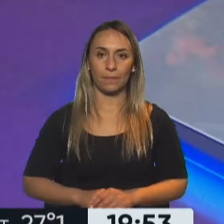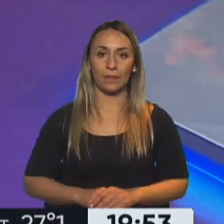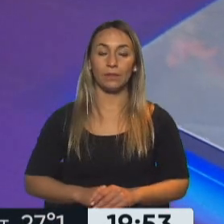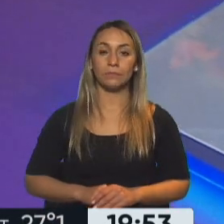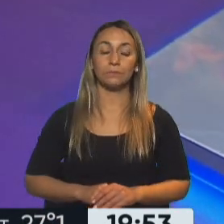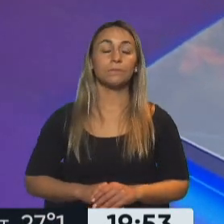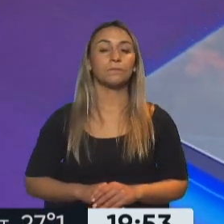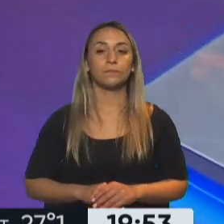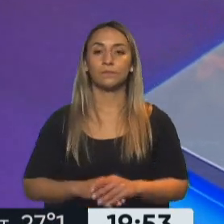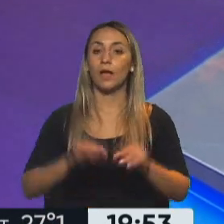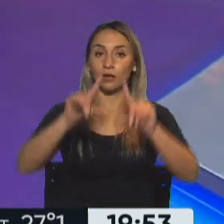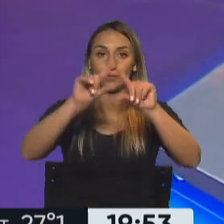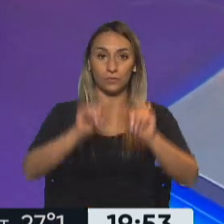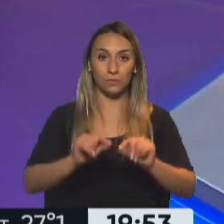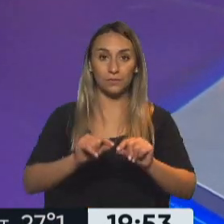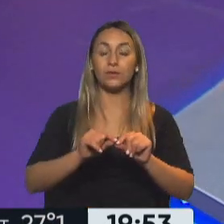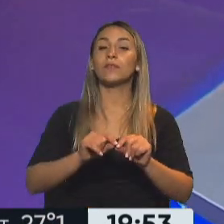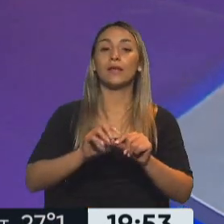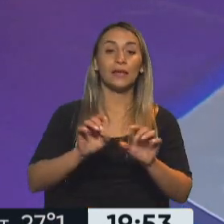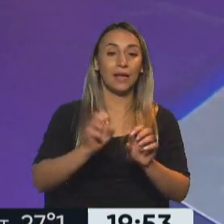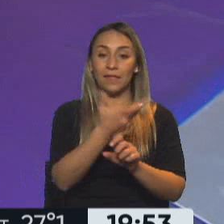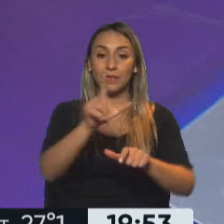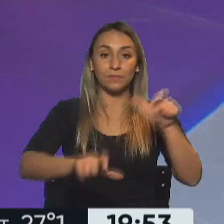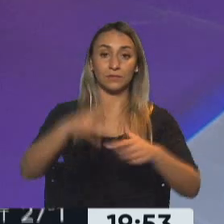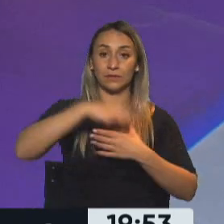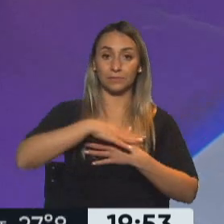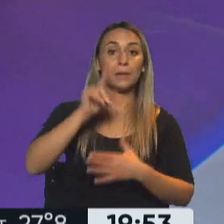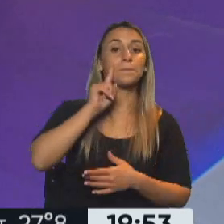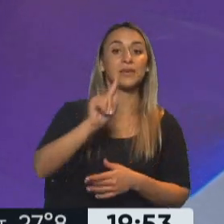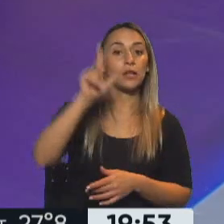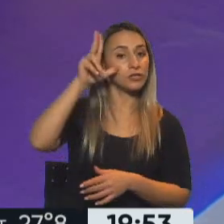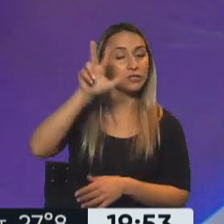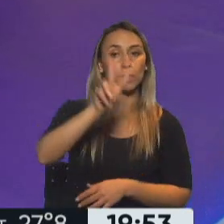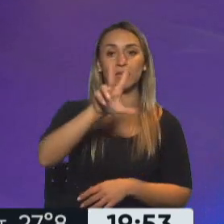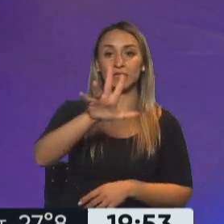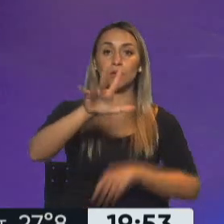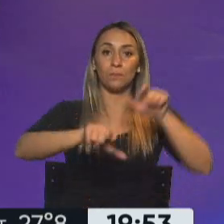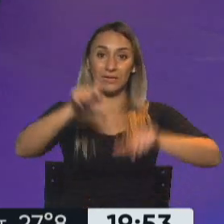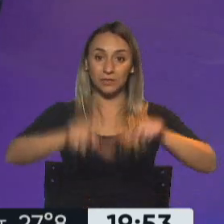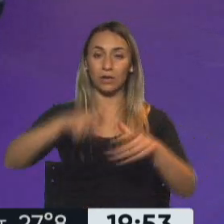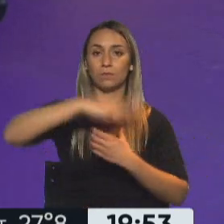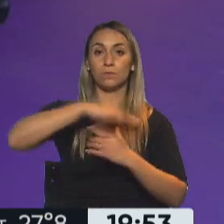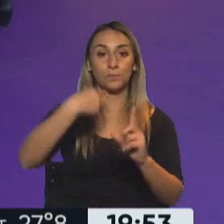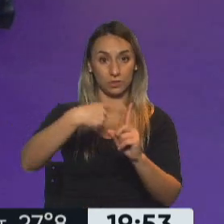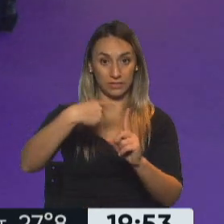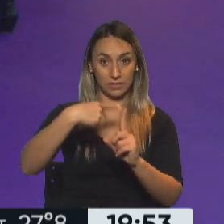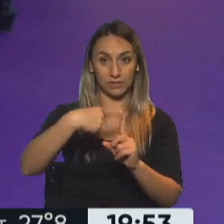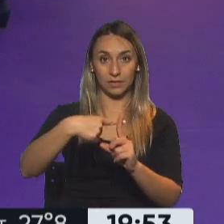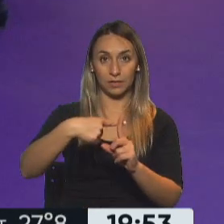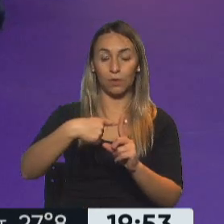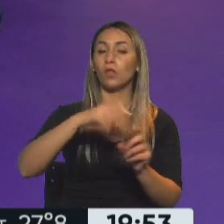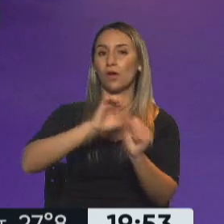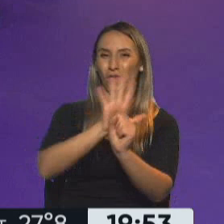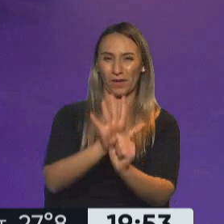Sala de situación COVID en la República Argentina, 1825 son los contagios por COVID. Hablamos de los positivos de